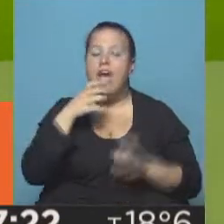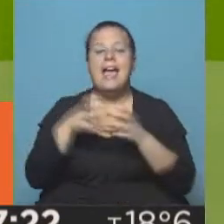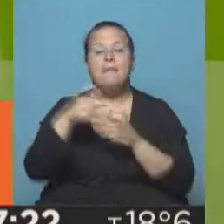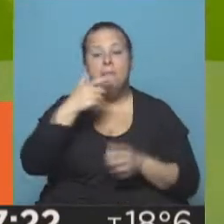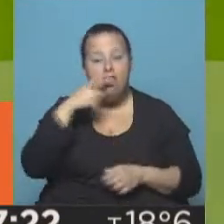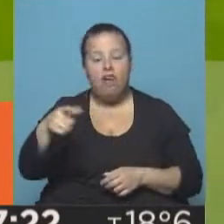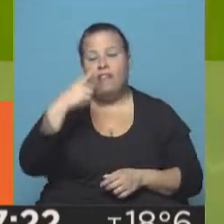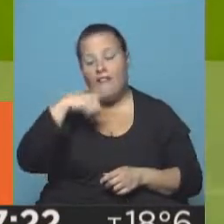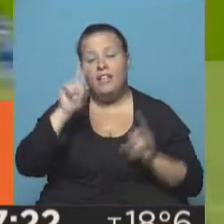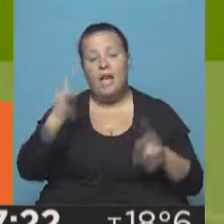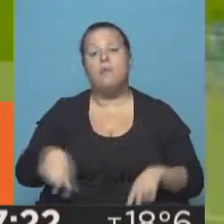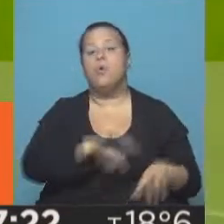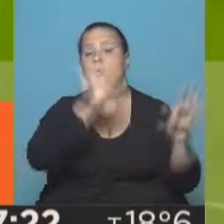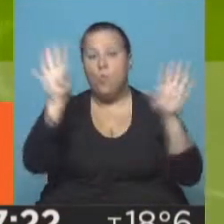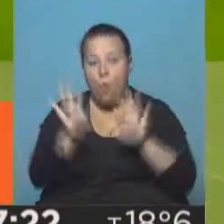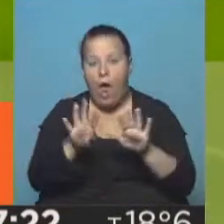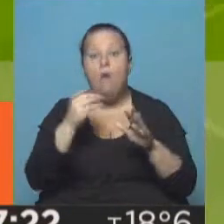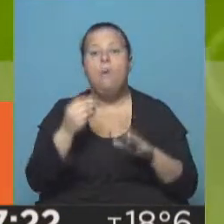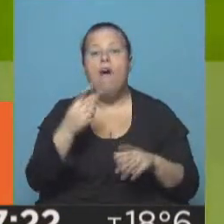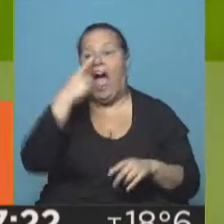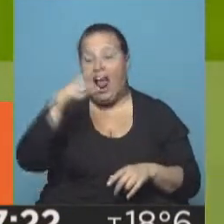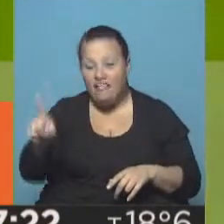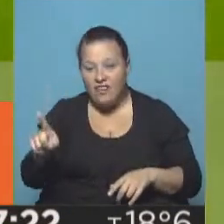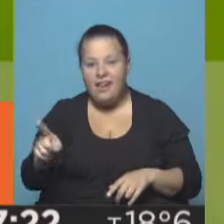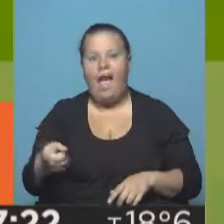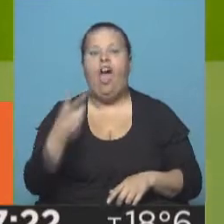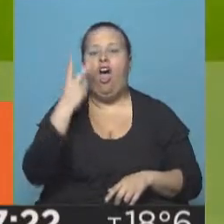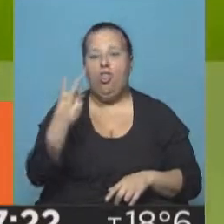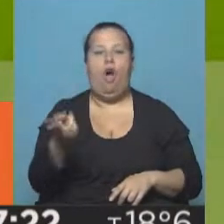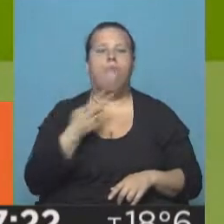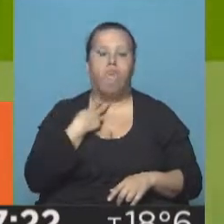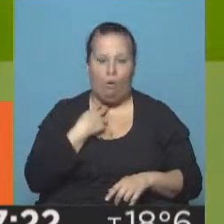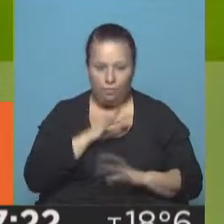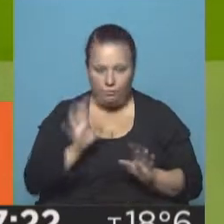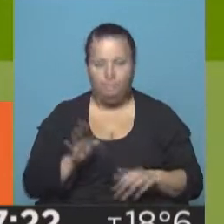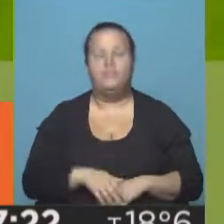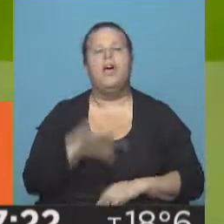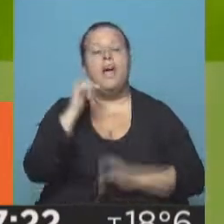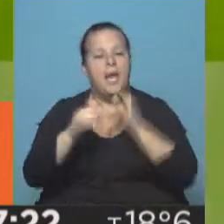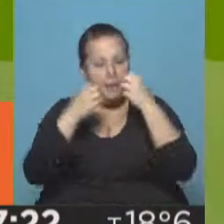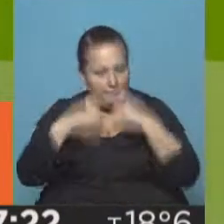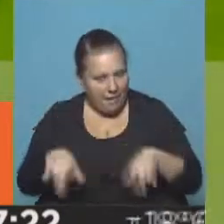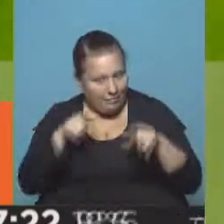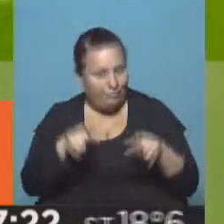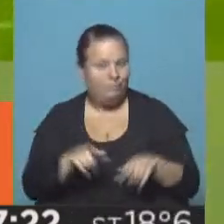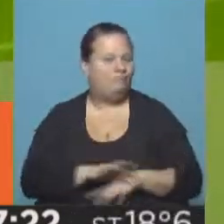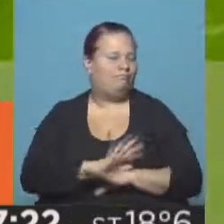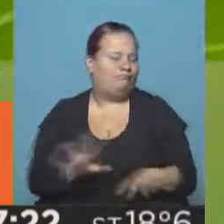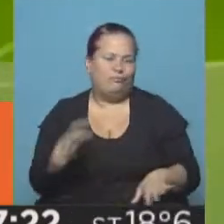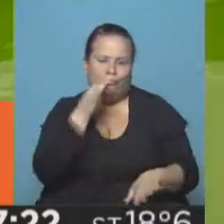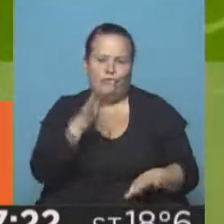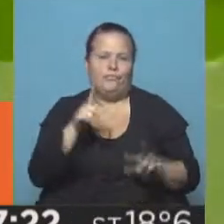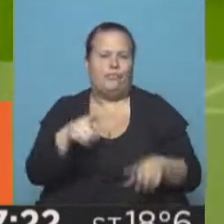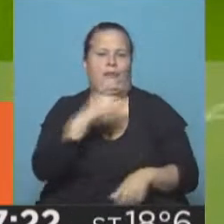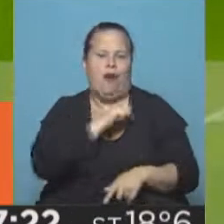mendocino, que terminó incluso con 9 futbolistas porque sobre el final fueron 2 de ellos expulsados. Vamos a arrancar con esto que fue una joyita para el